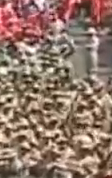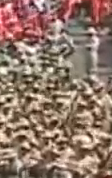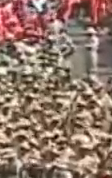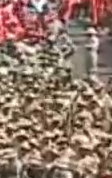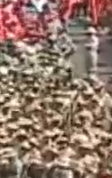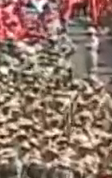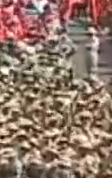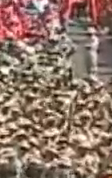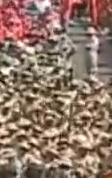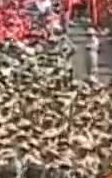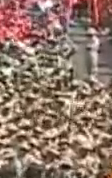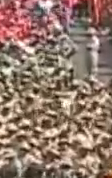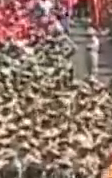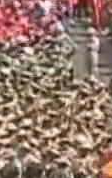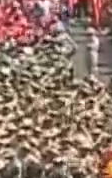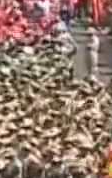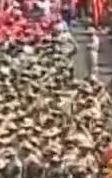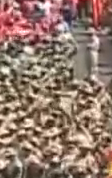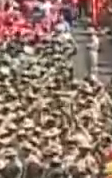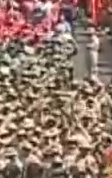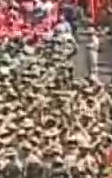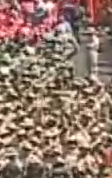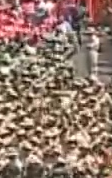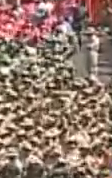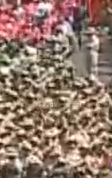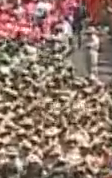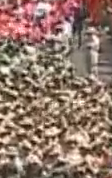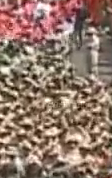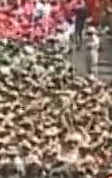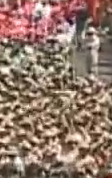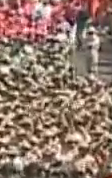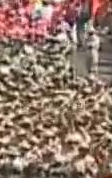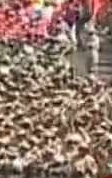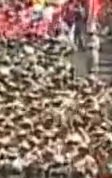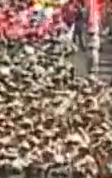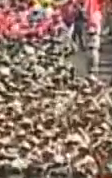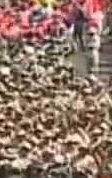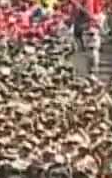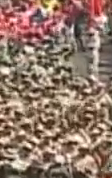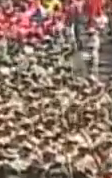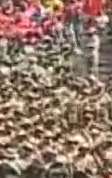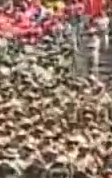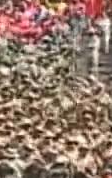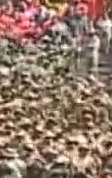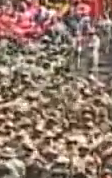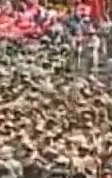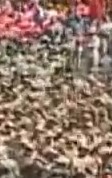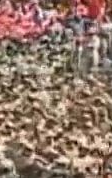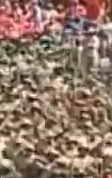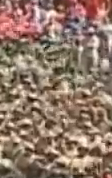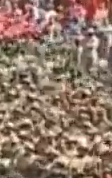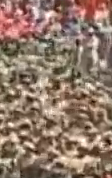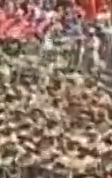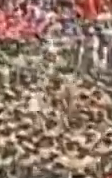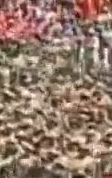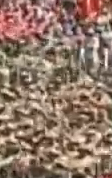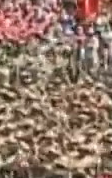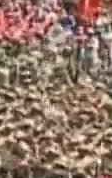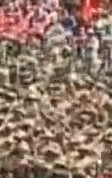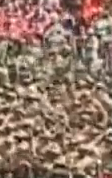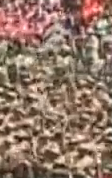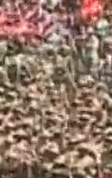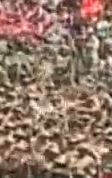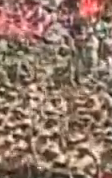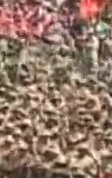Llega al Palacio de Miraflores a esta hora el presidente constitucional de la República Bolivariana de